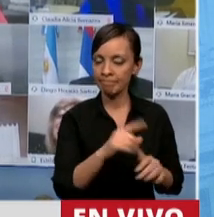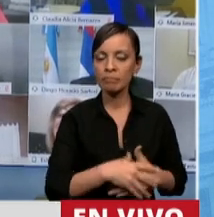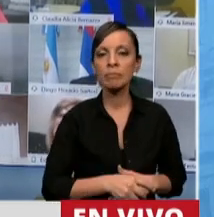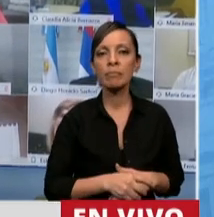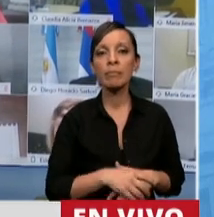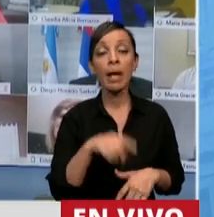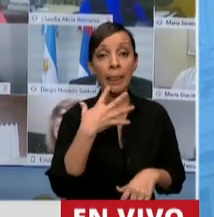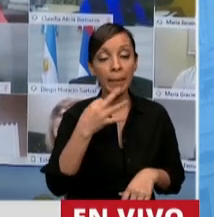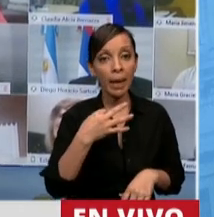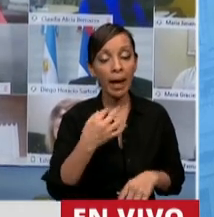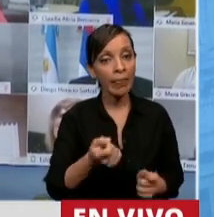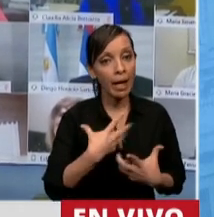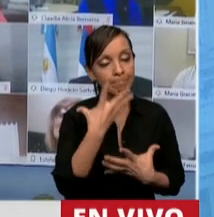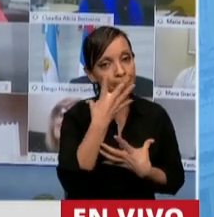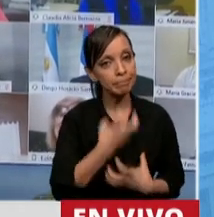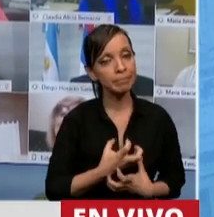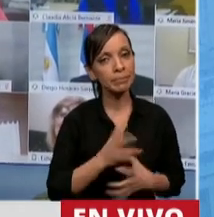nos entristece mucho.